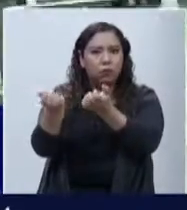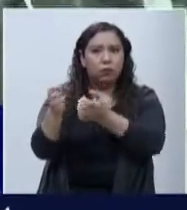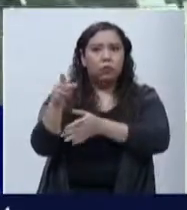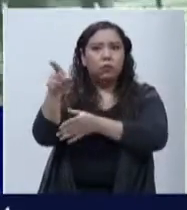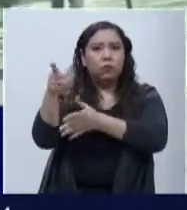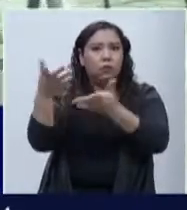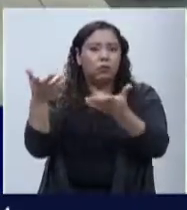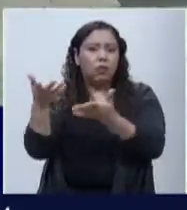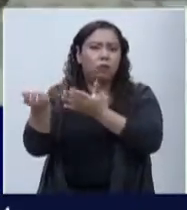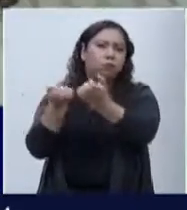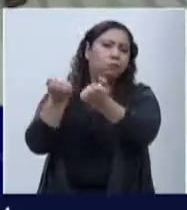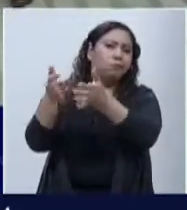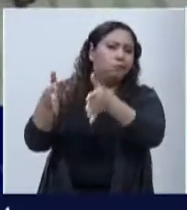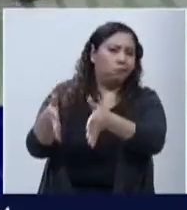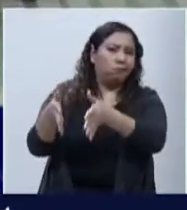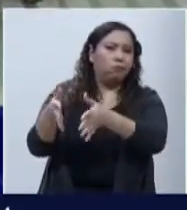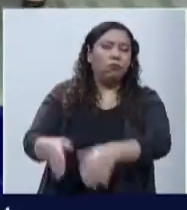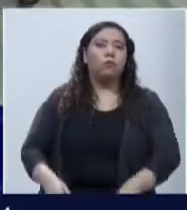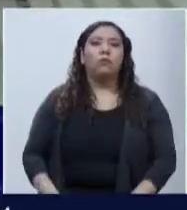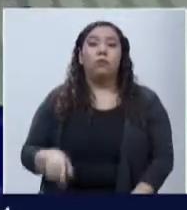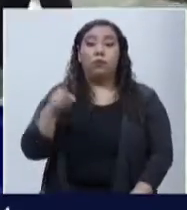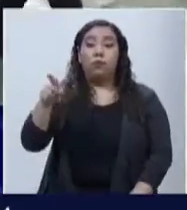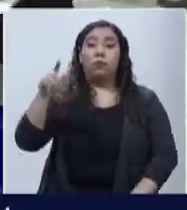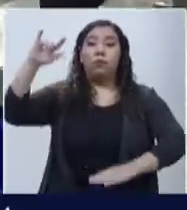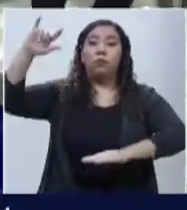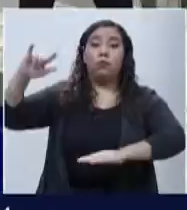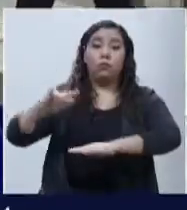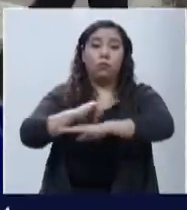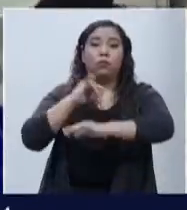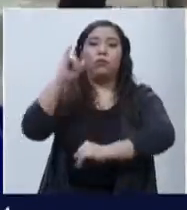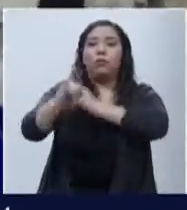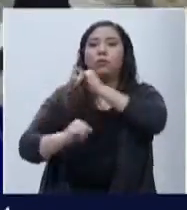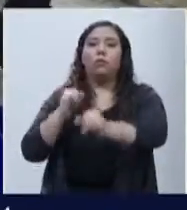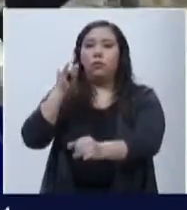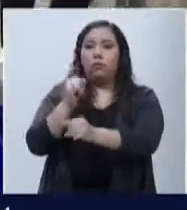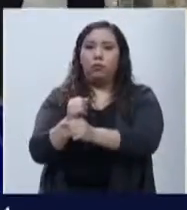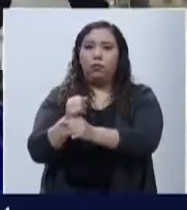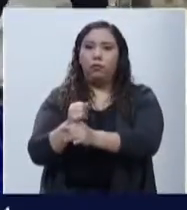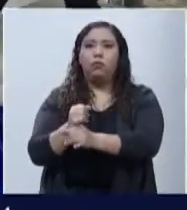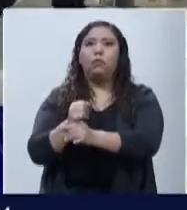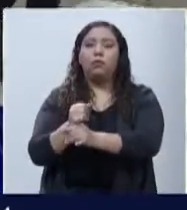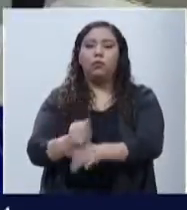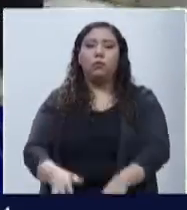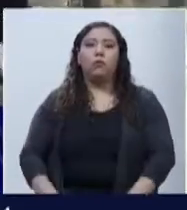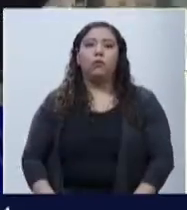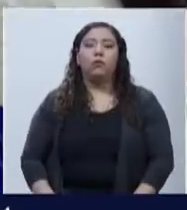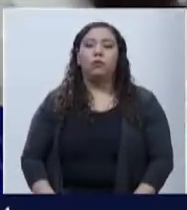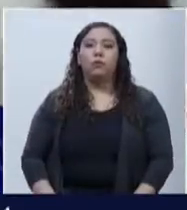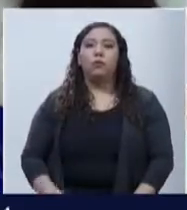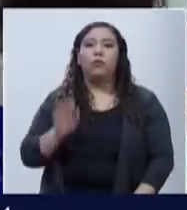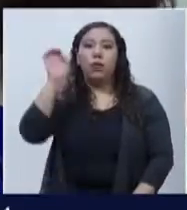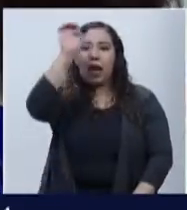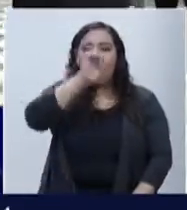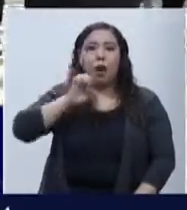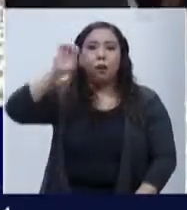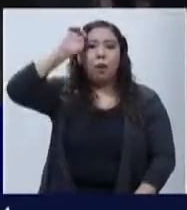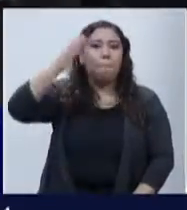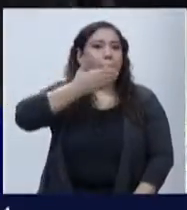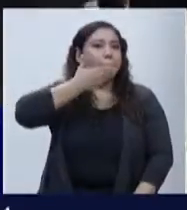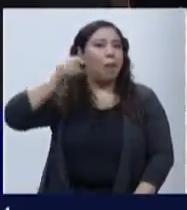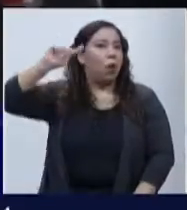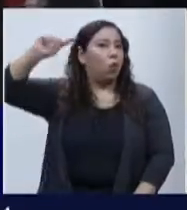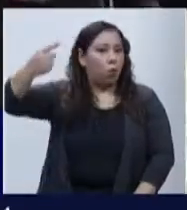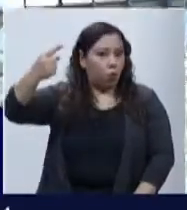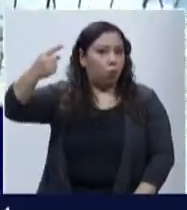entre ellos los representantes del aeropuerto internacional de múnich el que está considerado como el mejor aeropuerto de europa y el